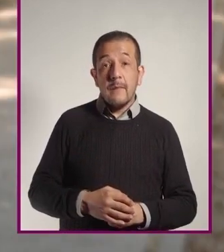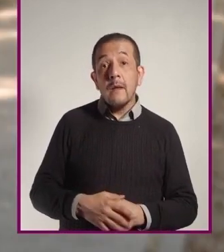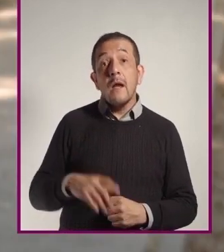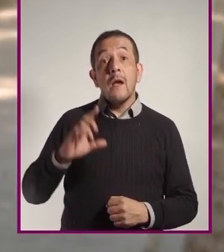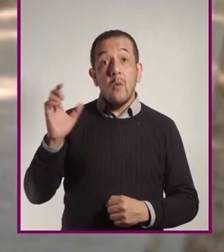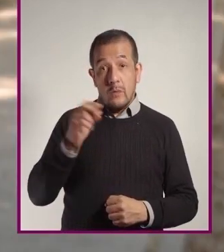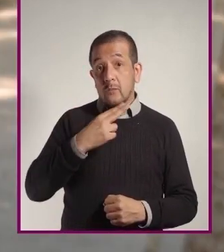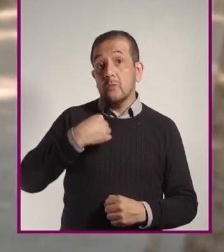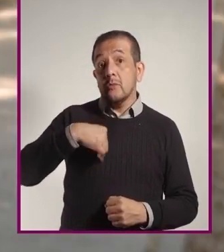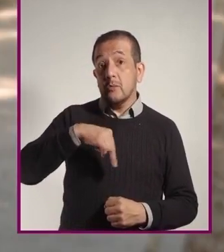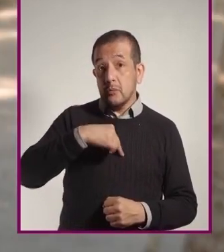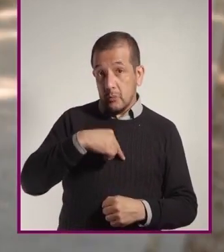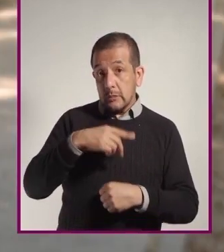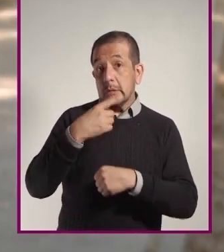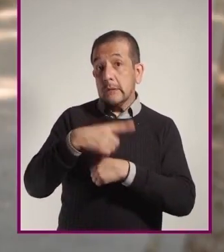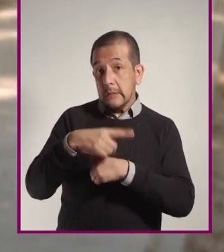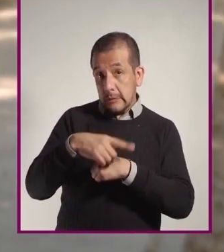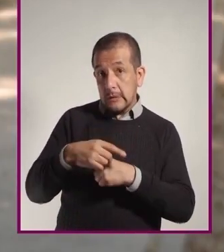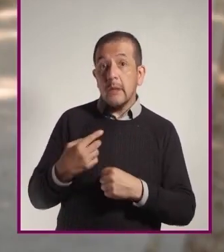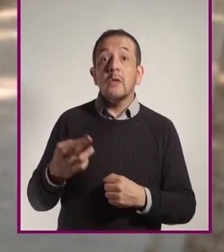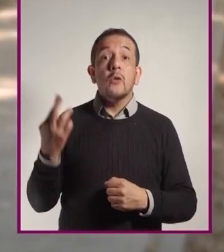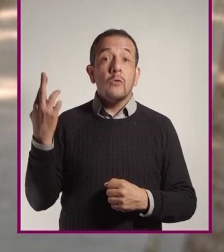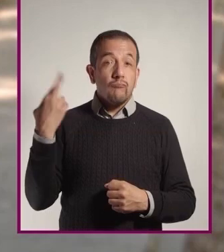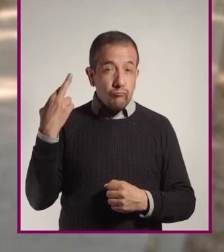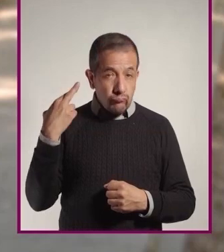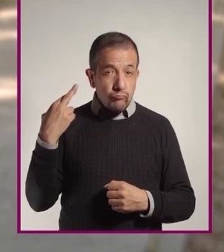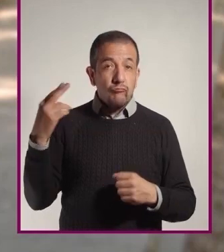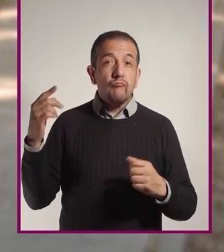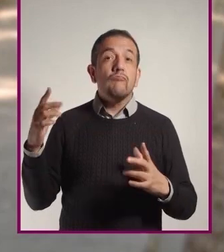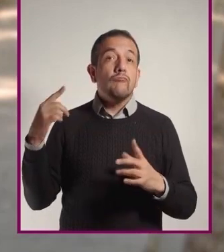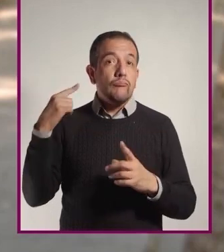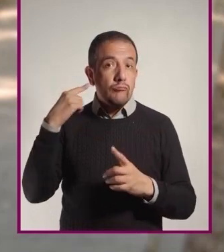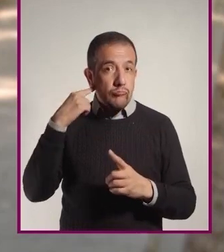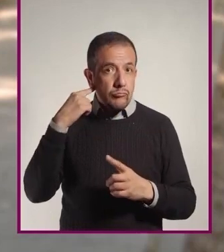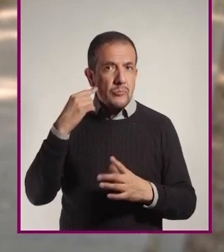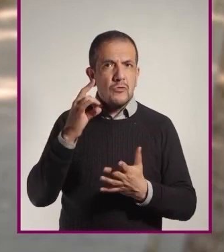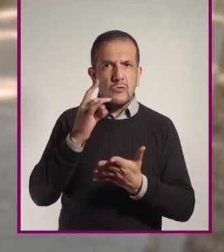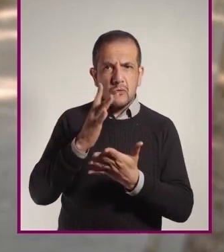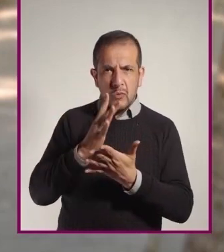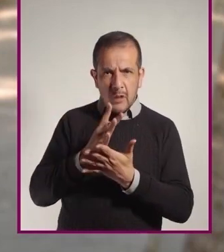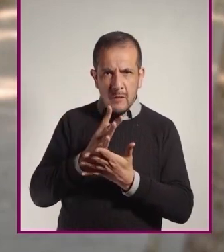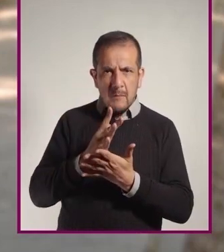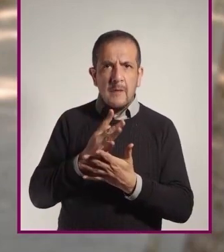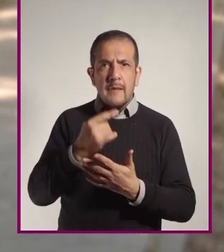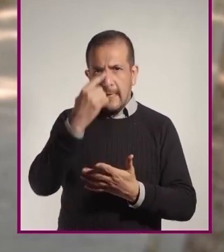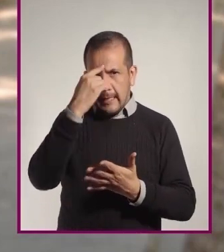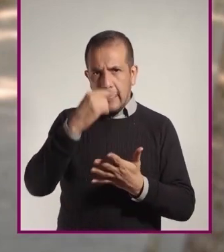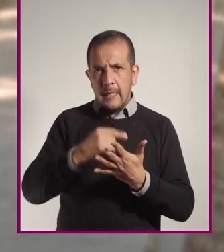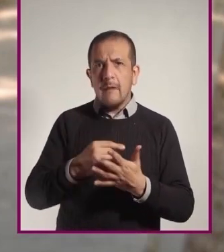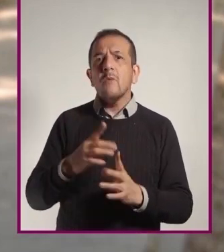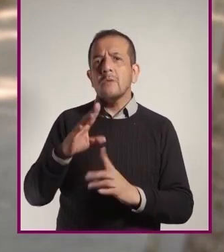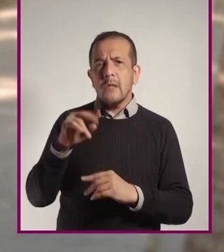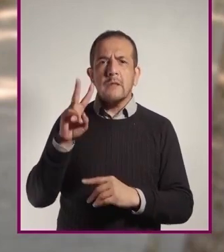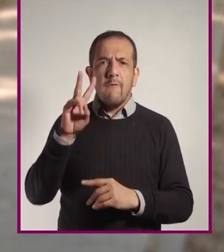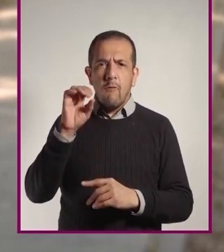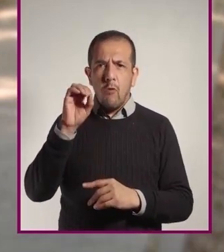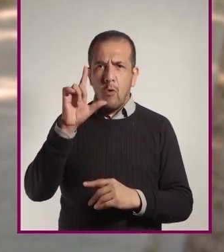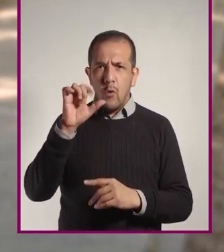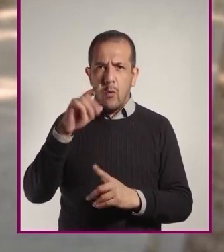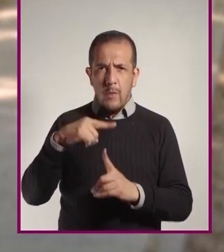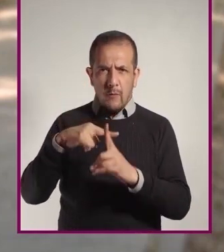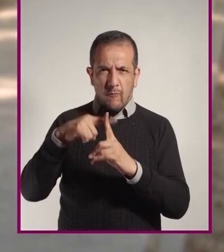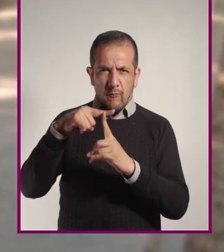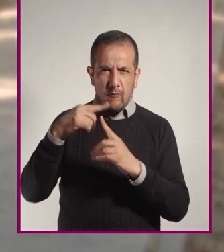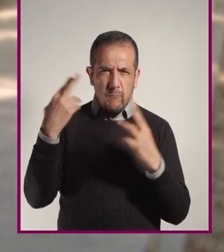Cuando hablamos de daño por exposición a sonidos, casi siempre creemos que el único factor determinante es el volumen, pero no es el